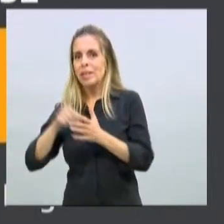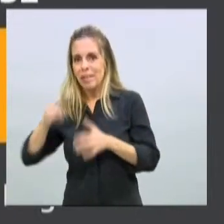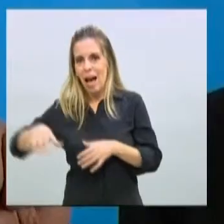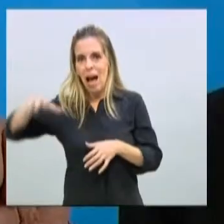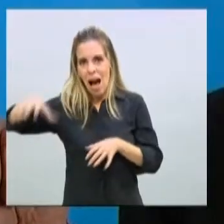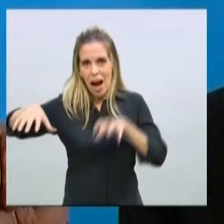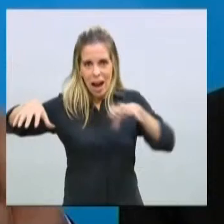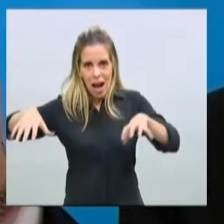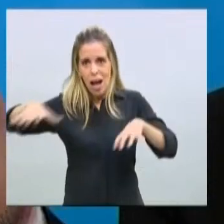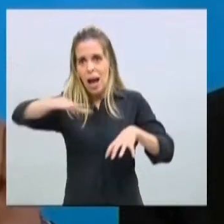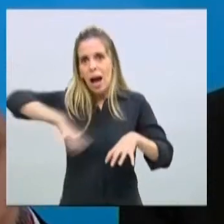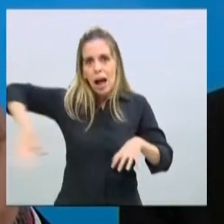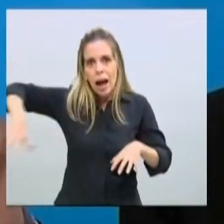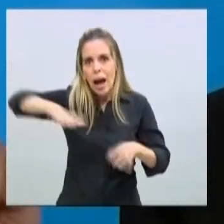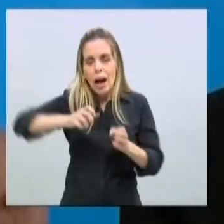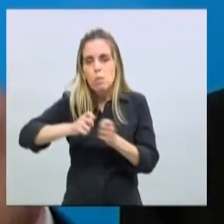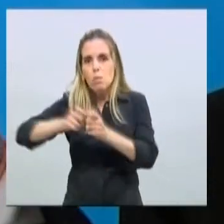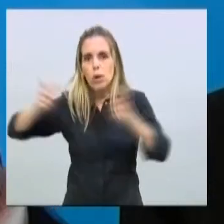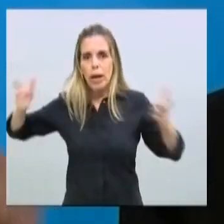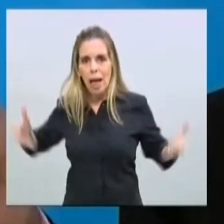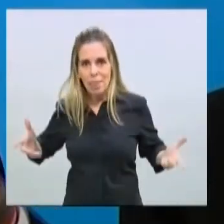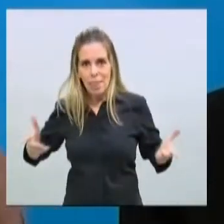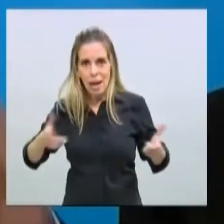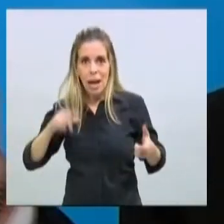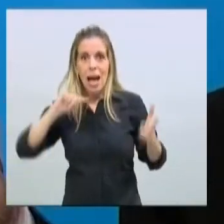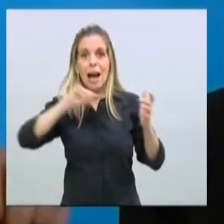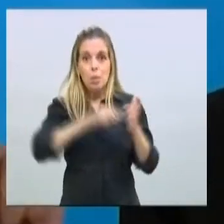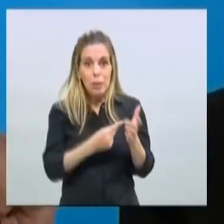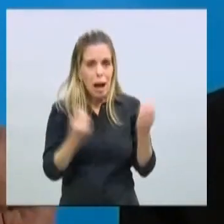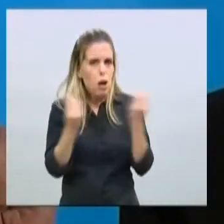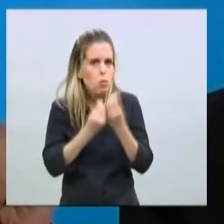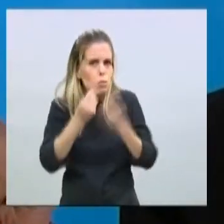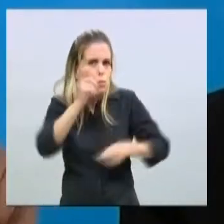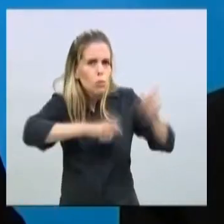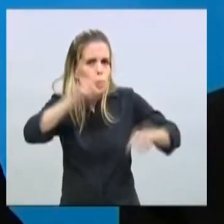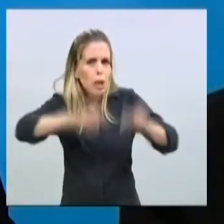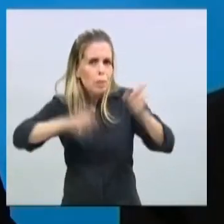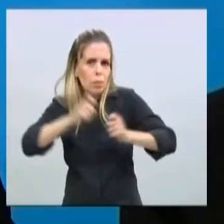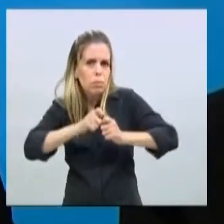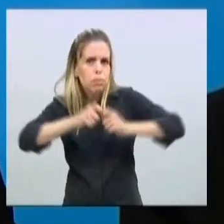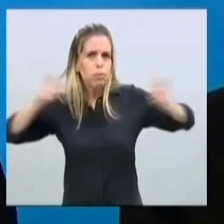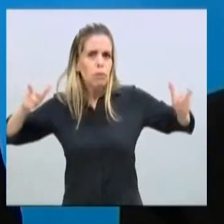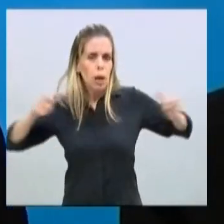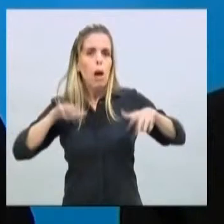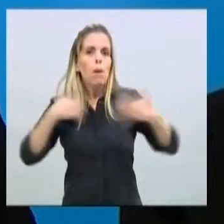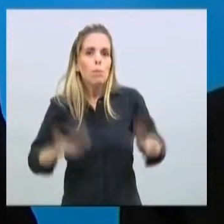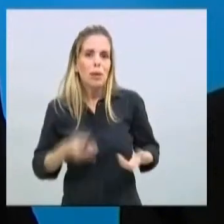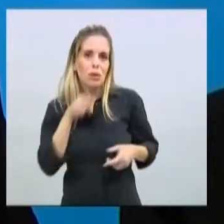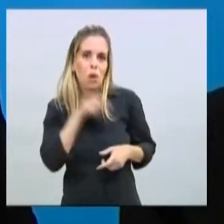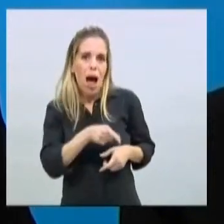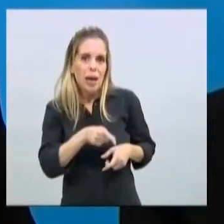región. Es la región más densamente poblada y por lo tanto donde el contagio se